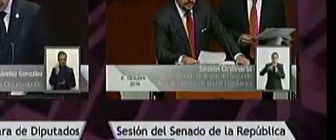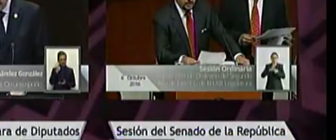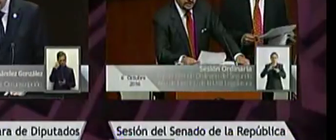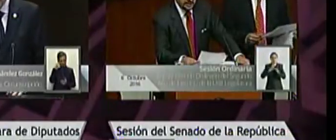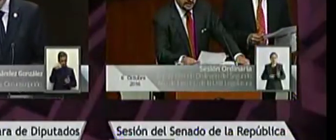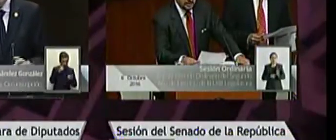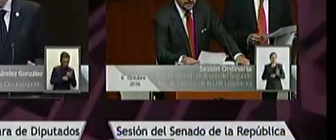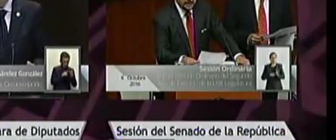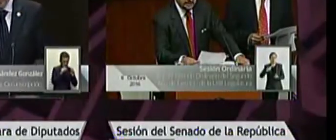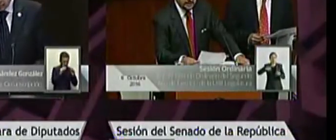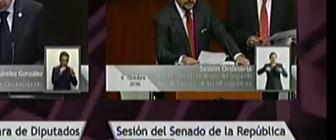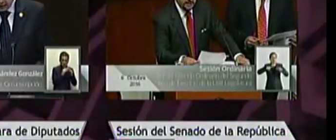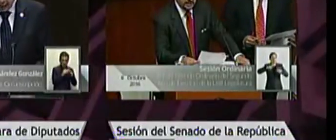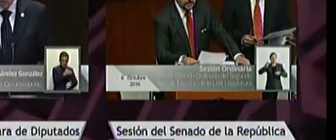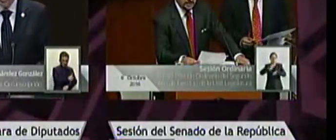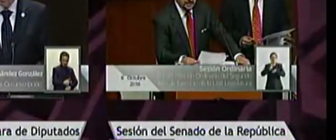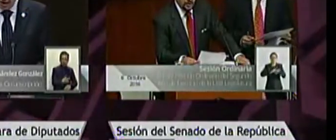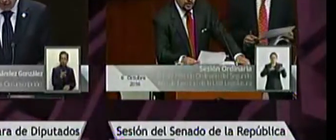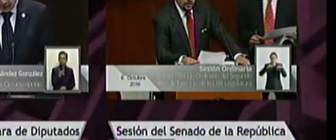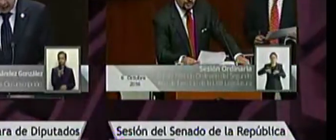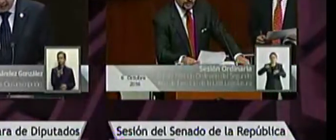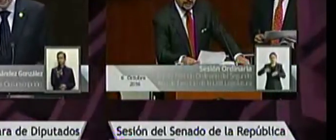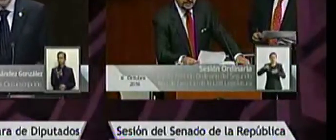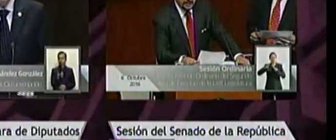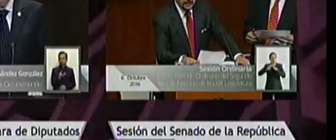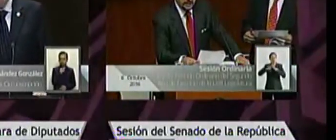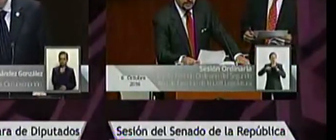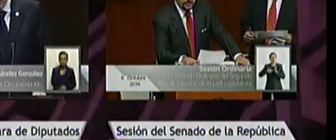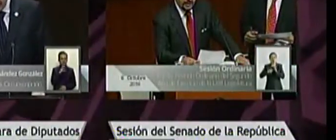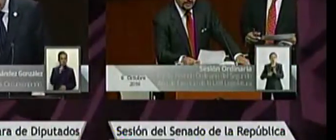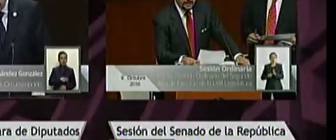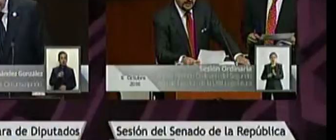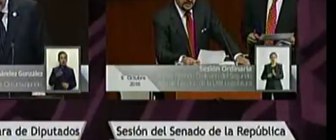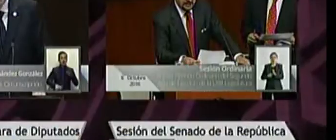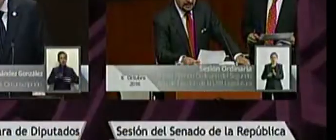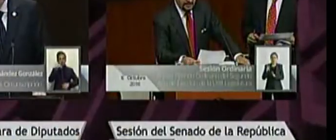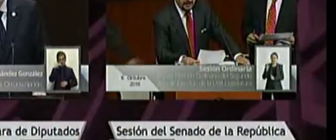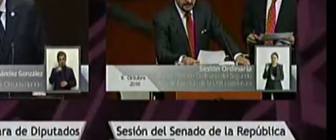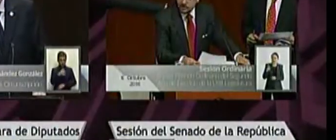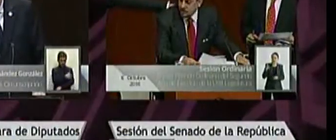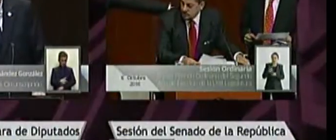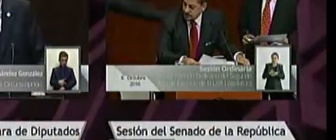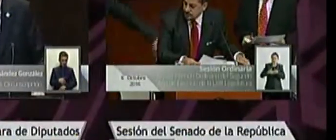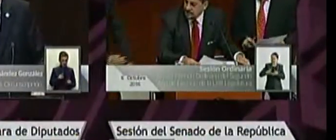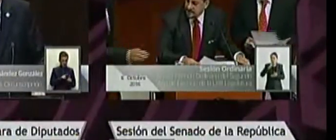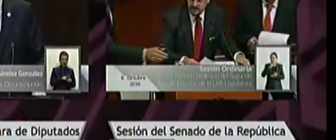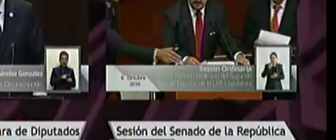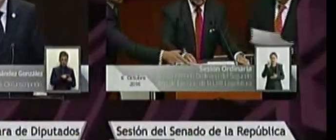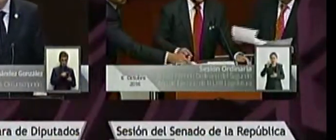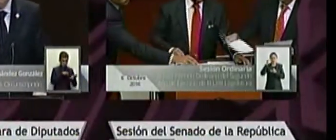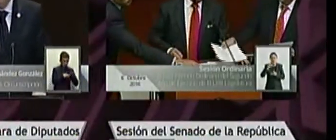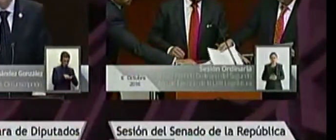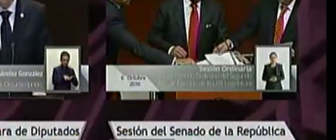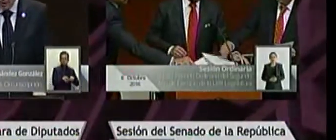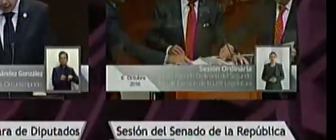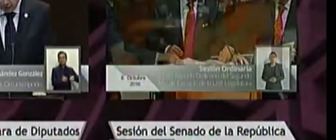de las familias. Es común que algún miembro de la familia tenga que abandonar su actividad económica productiva para